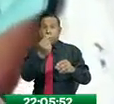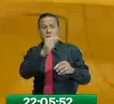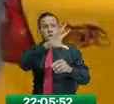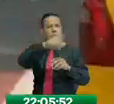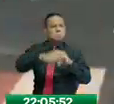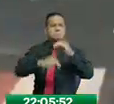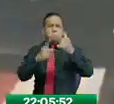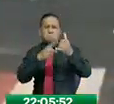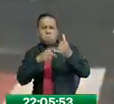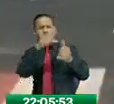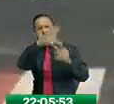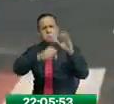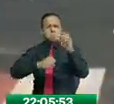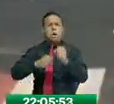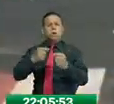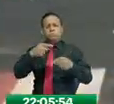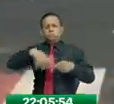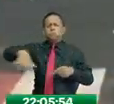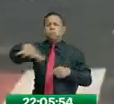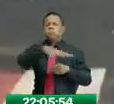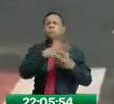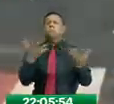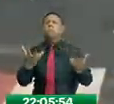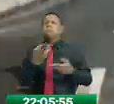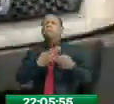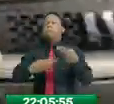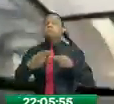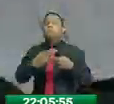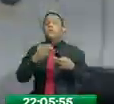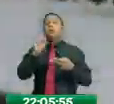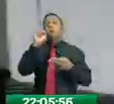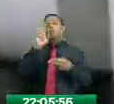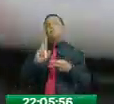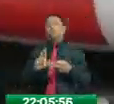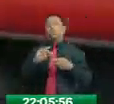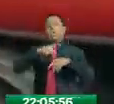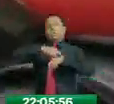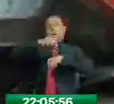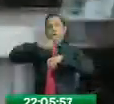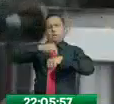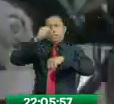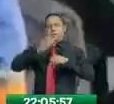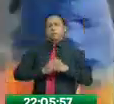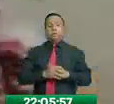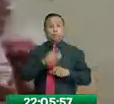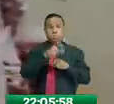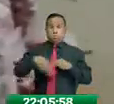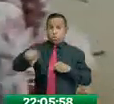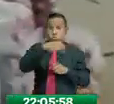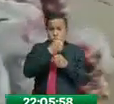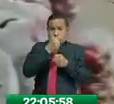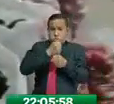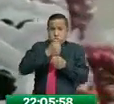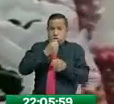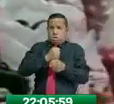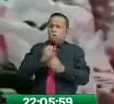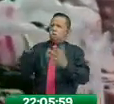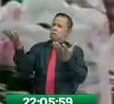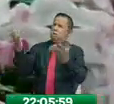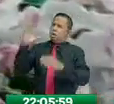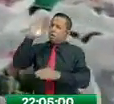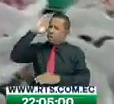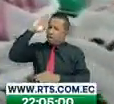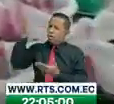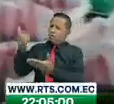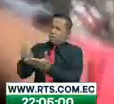teléfono. El mercado está ubicado en el sector sur de la ciudad. Los comerciantes reclaman presencia policial, pues su sistema de video no